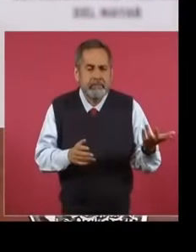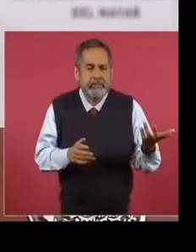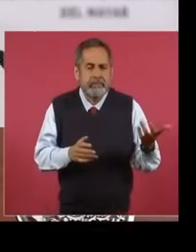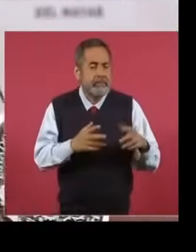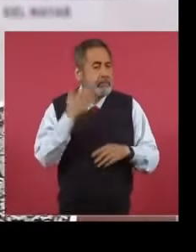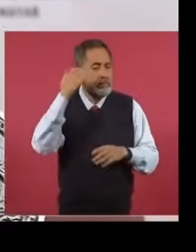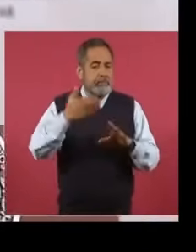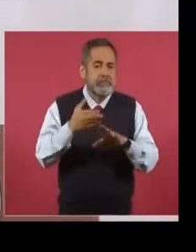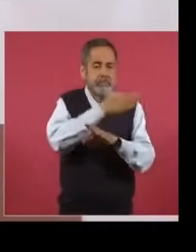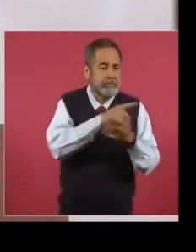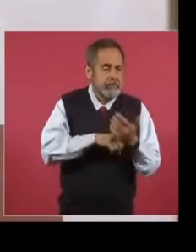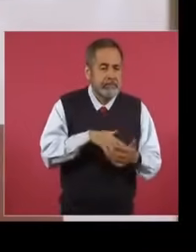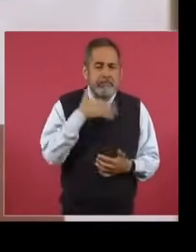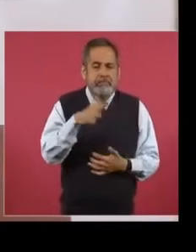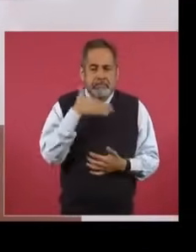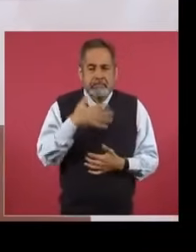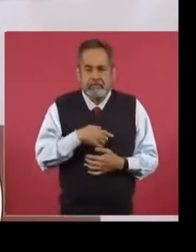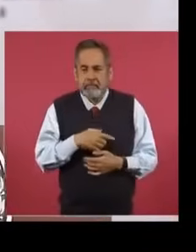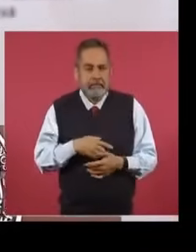la época de la